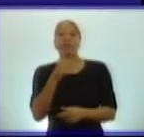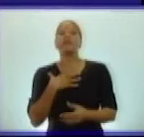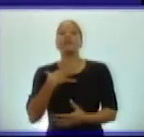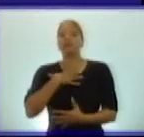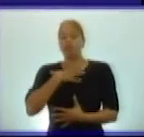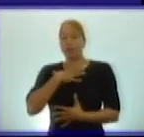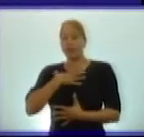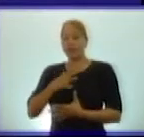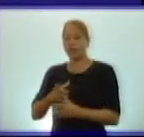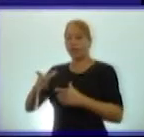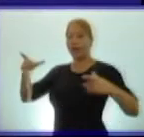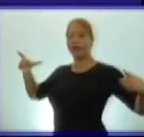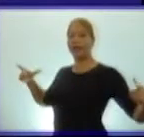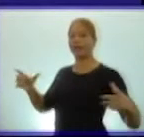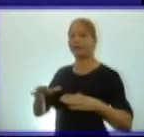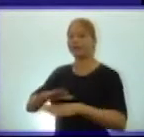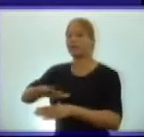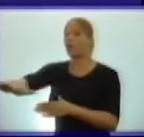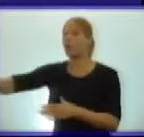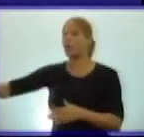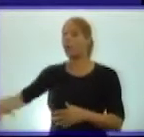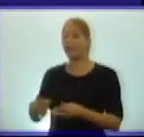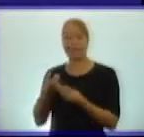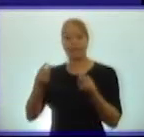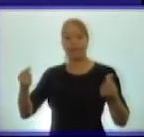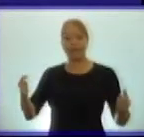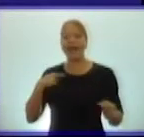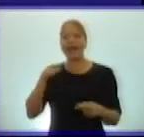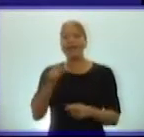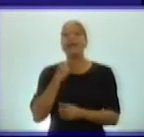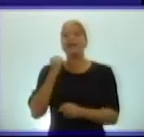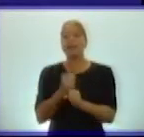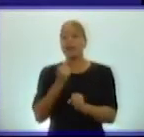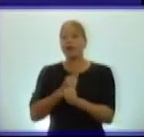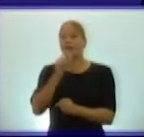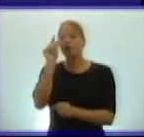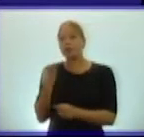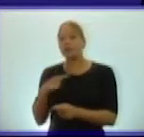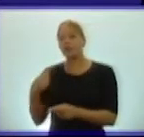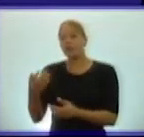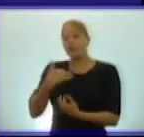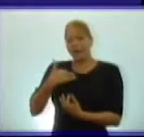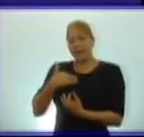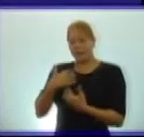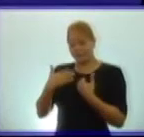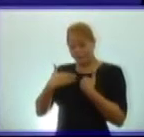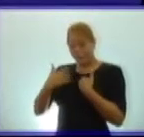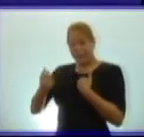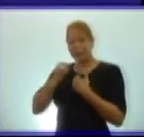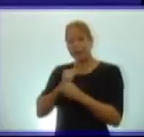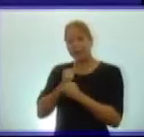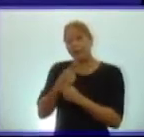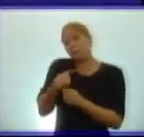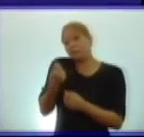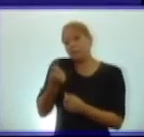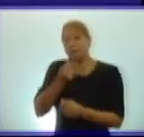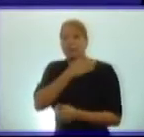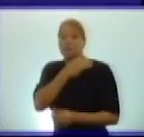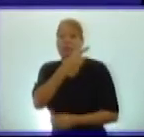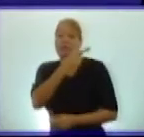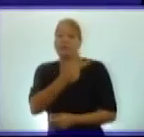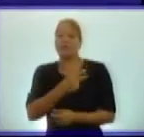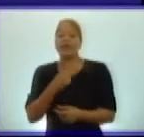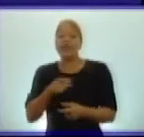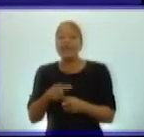una gran extensión de tierra donde va a tener a su servicio campesinos que van a trabajar para él. Y que esas grandes propiedades